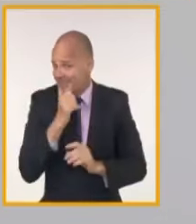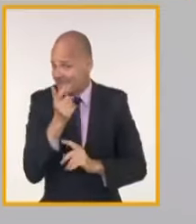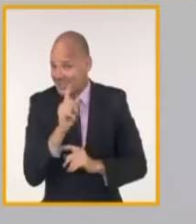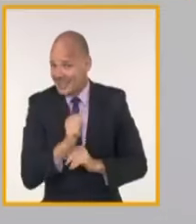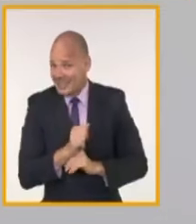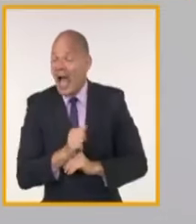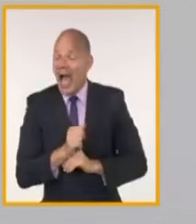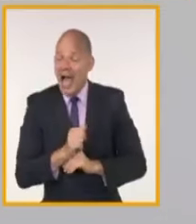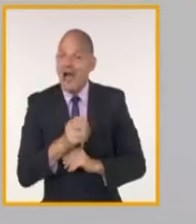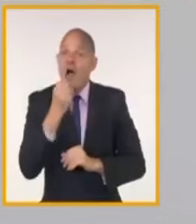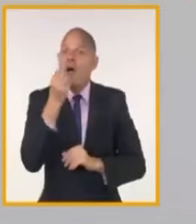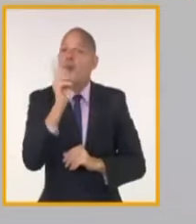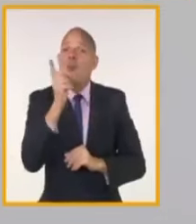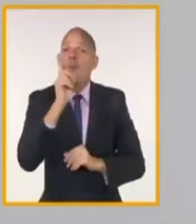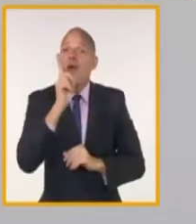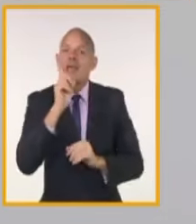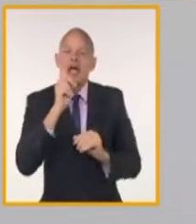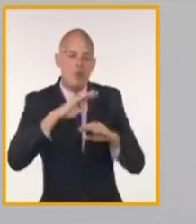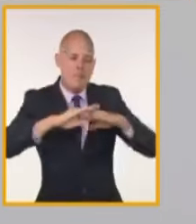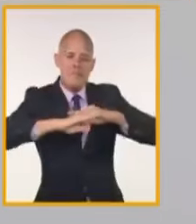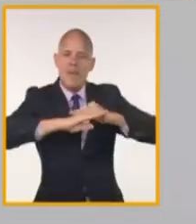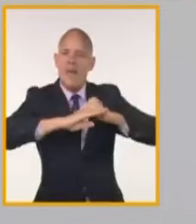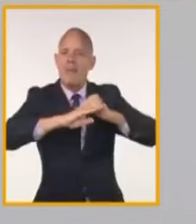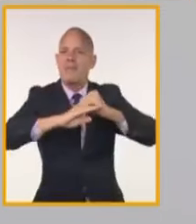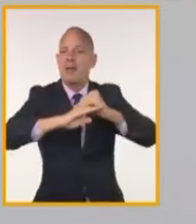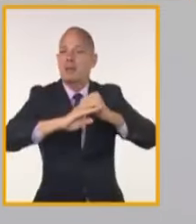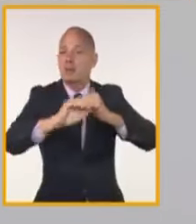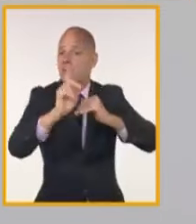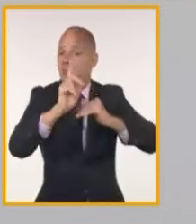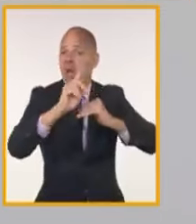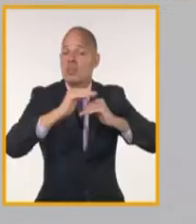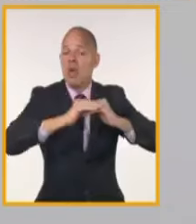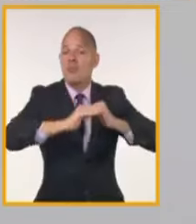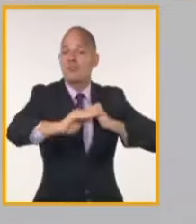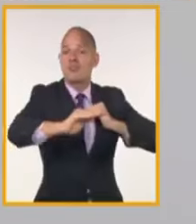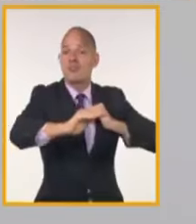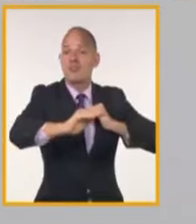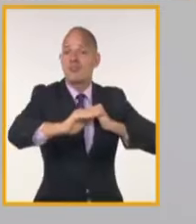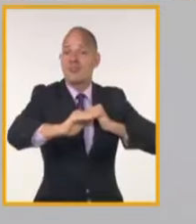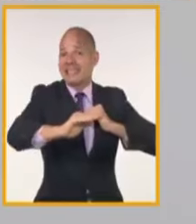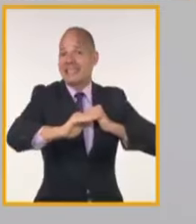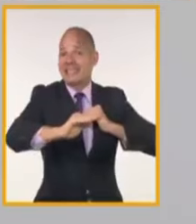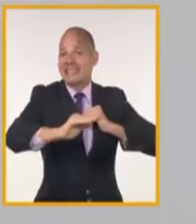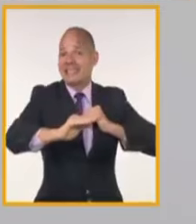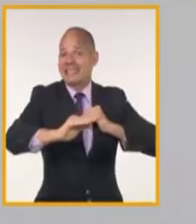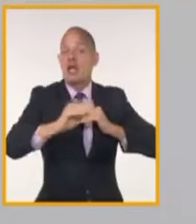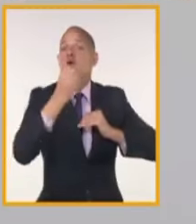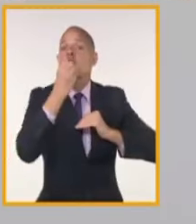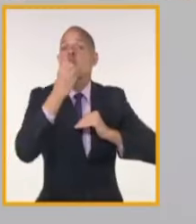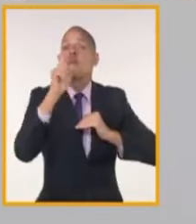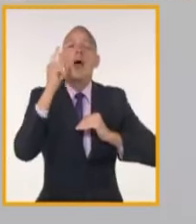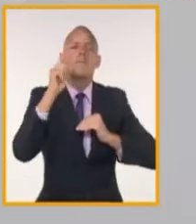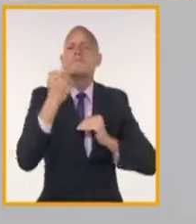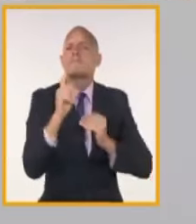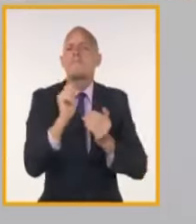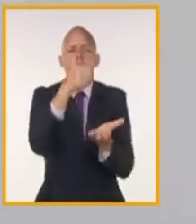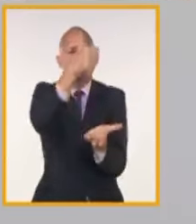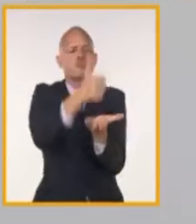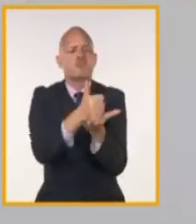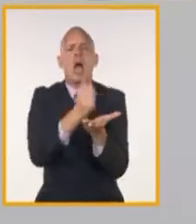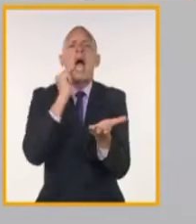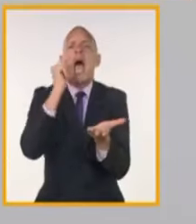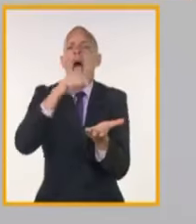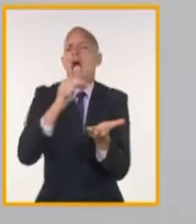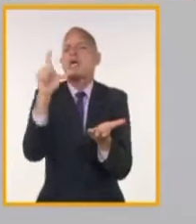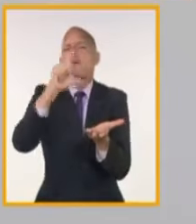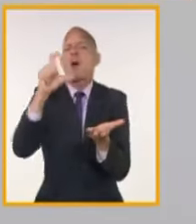subestaciones independientes a unos kilómetros por las provincias por los voltajes Ese fue el otro reto hubo que